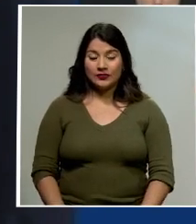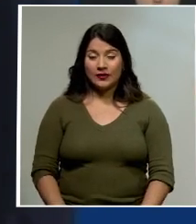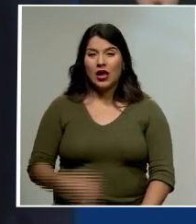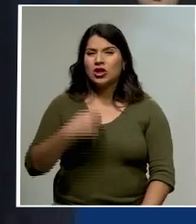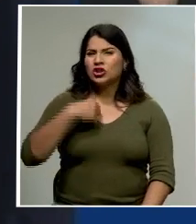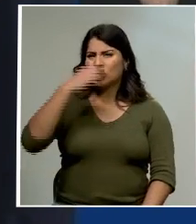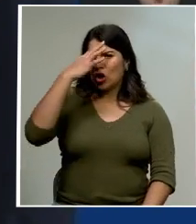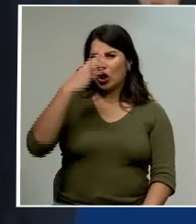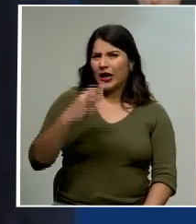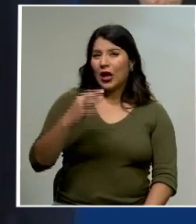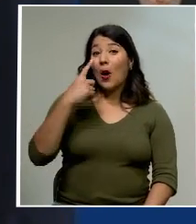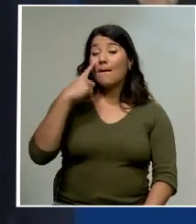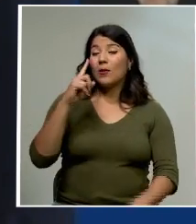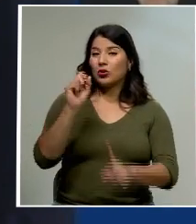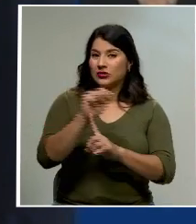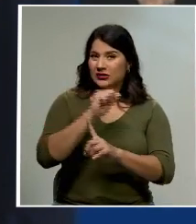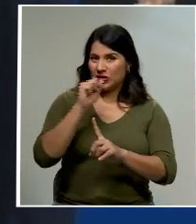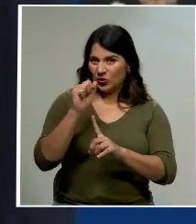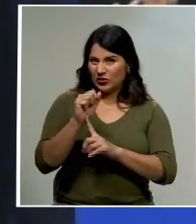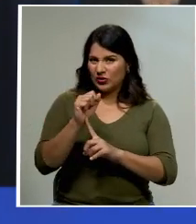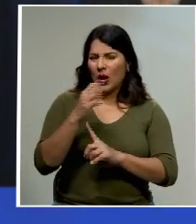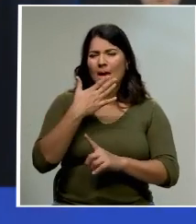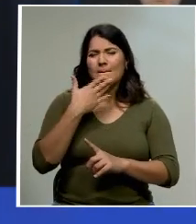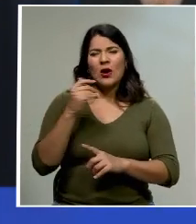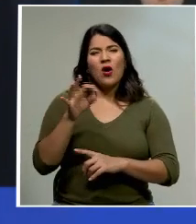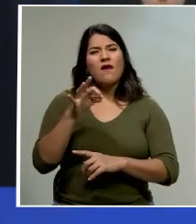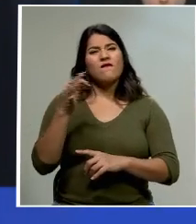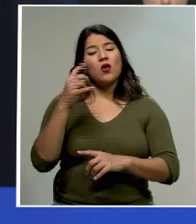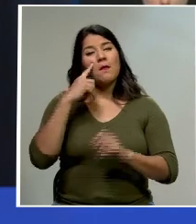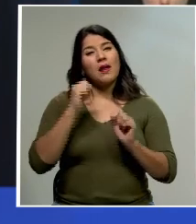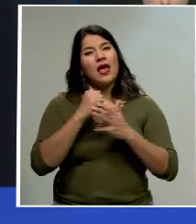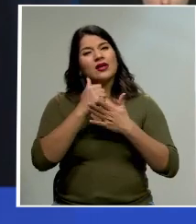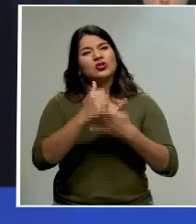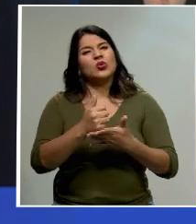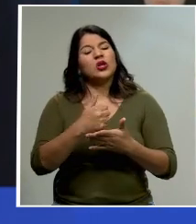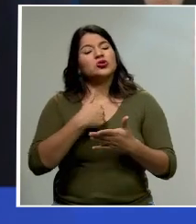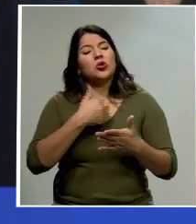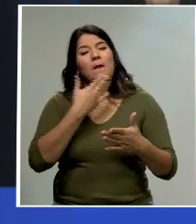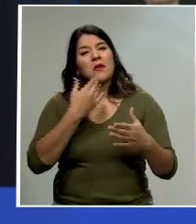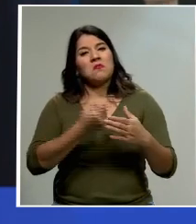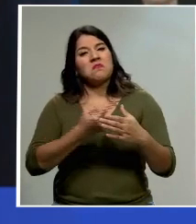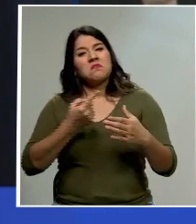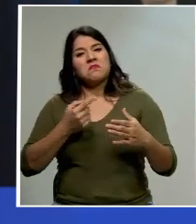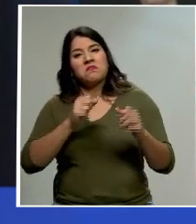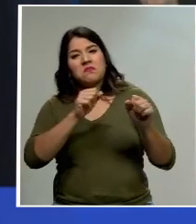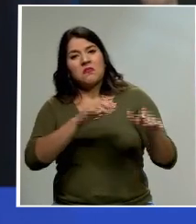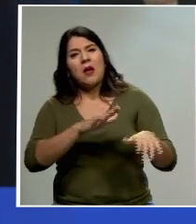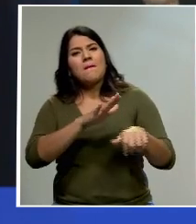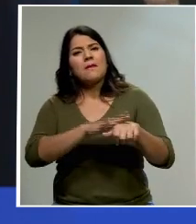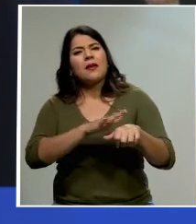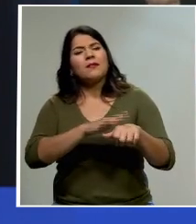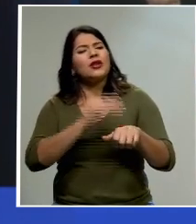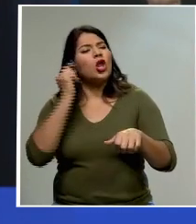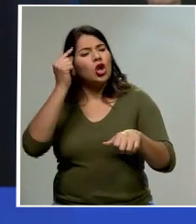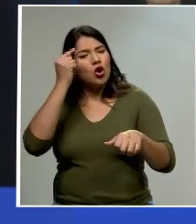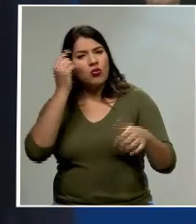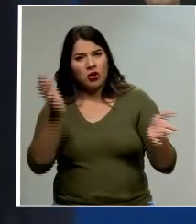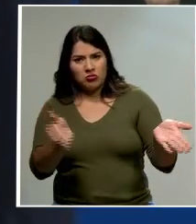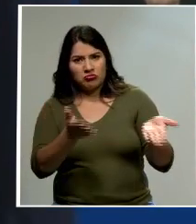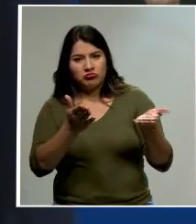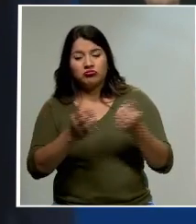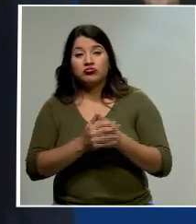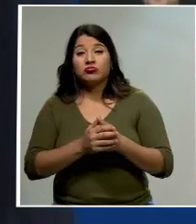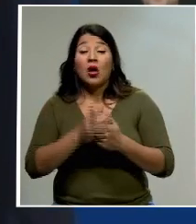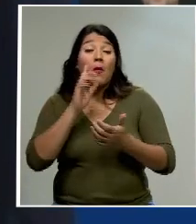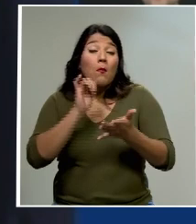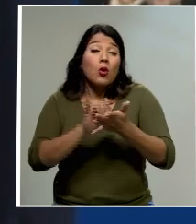Creo que dadas las circunstancias, la mejor manera en que puedo ayudar ahora es si me hago a un lado y dejo que el gobierno vuelva a gobernar. Y por lo tanto